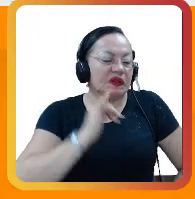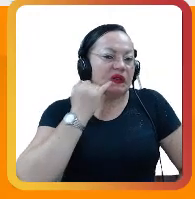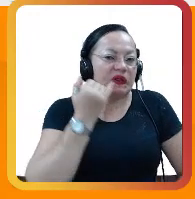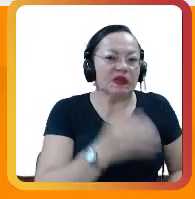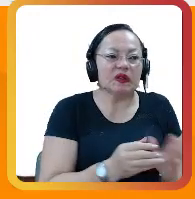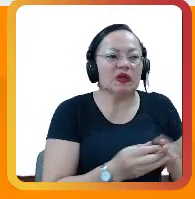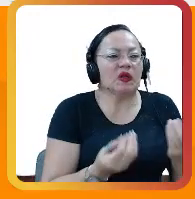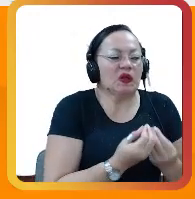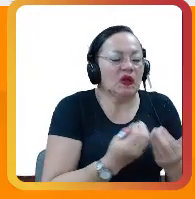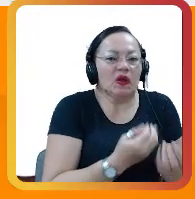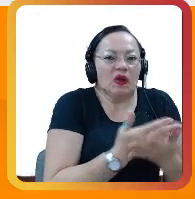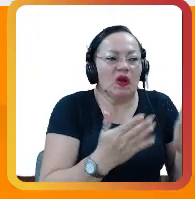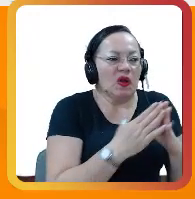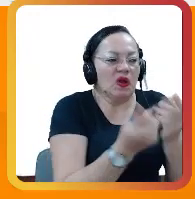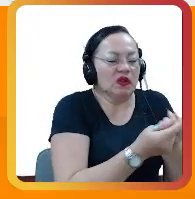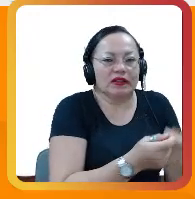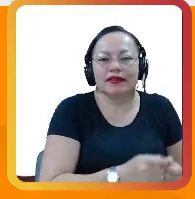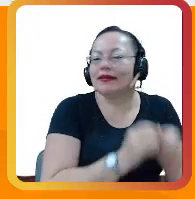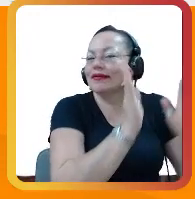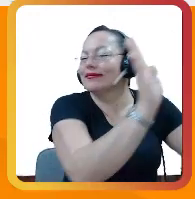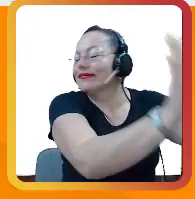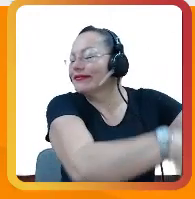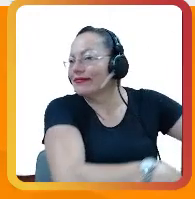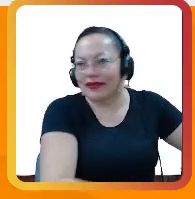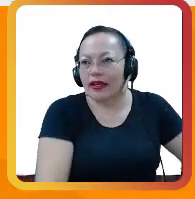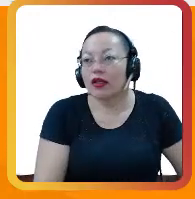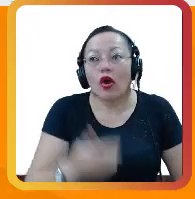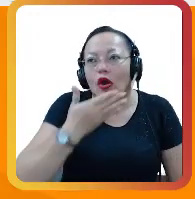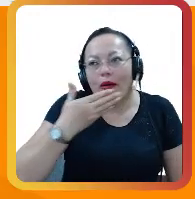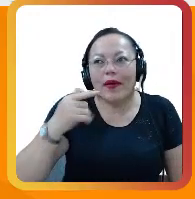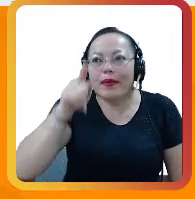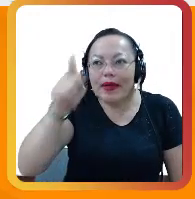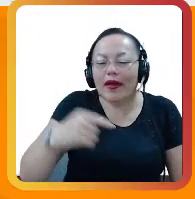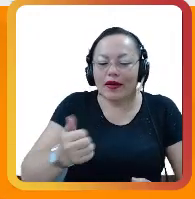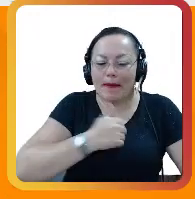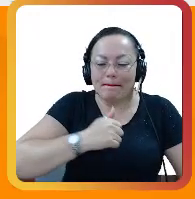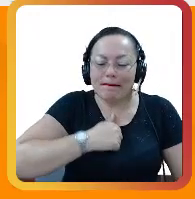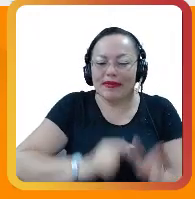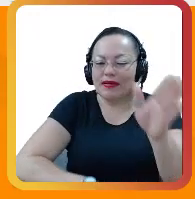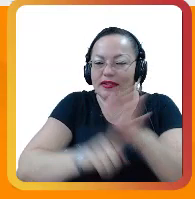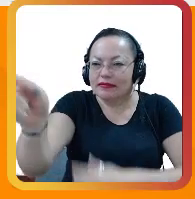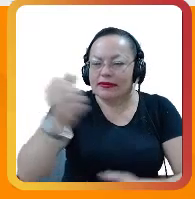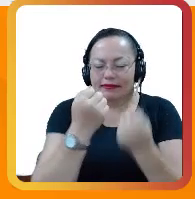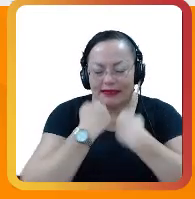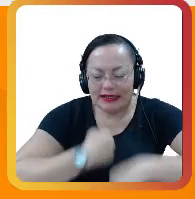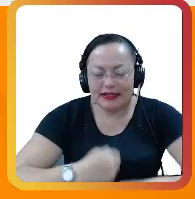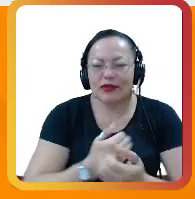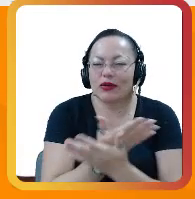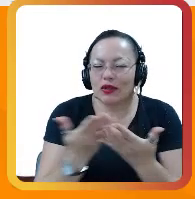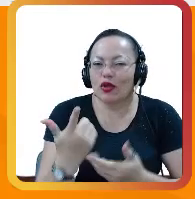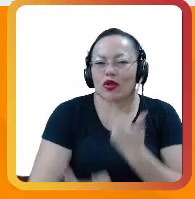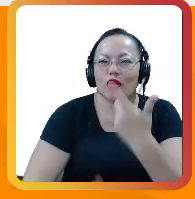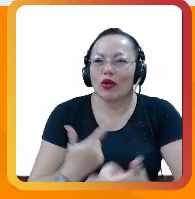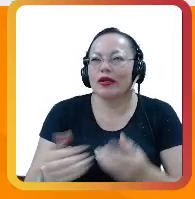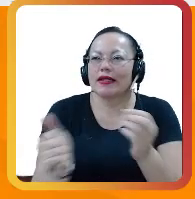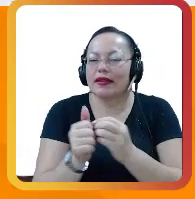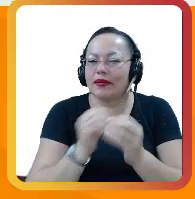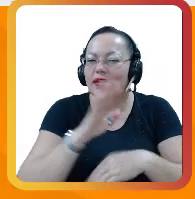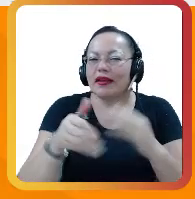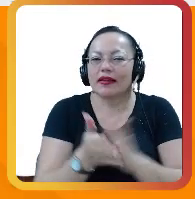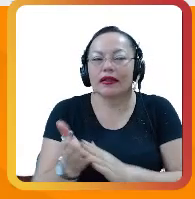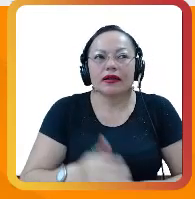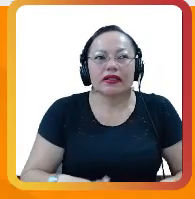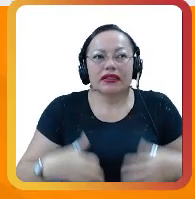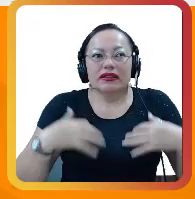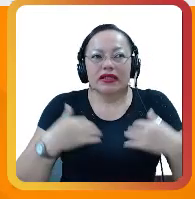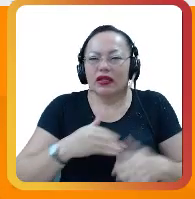el compañero, con la vecina. No. Se trata de superarnos a sí mismo, de superar todos nuestros miedos